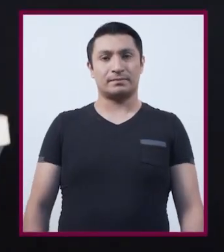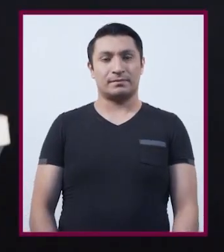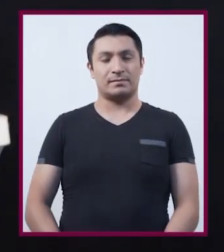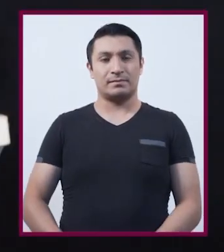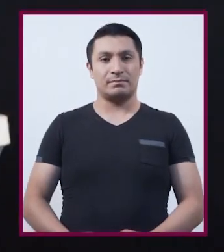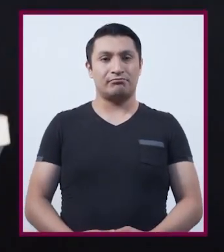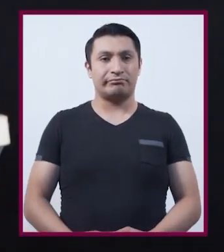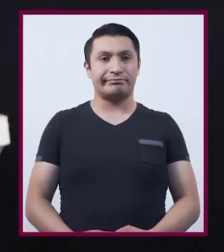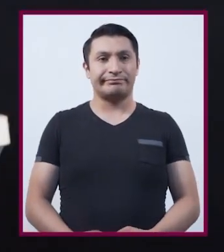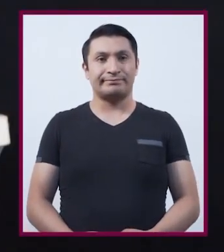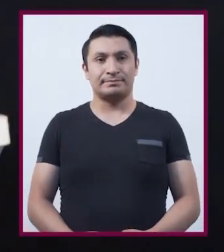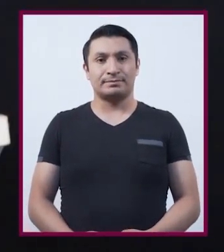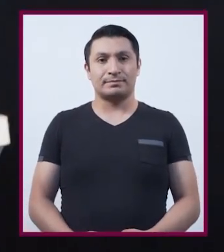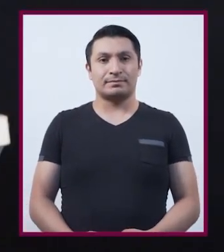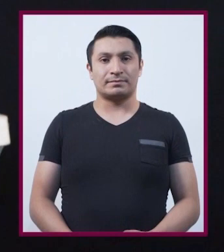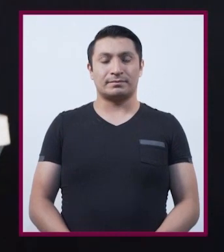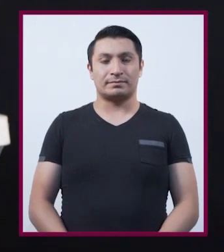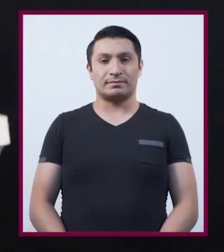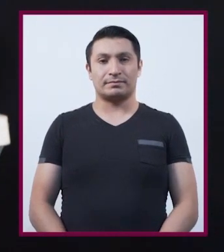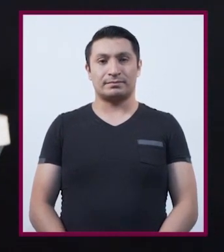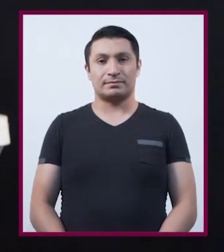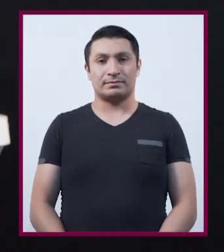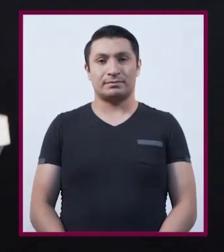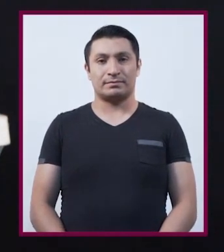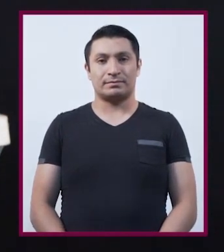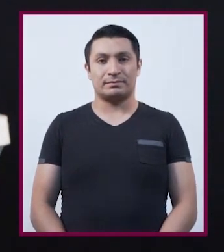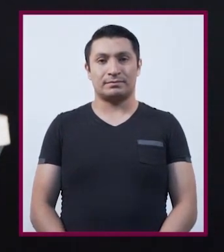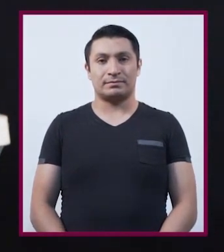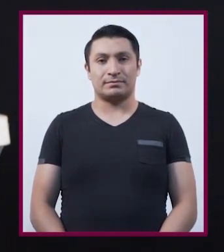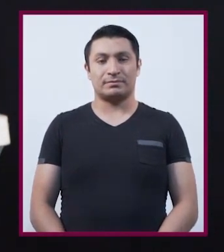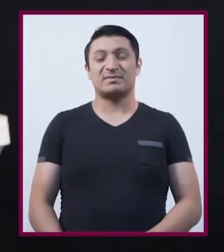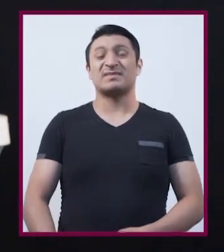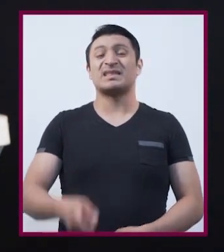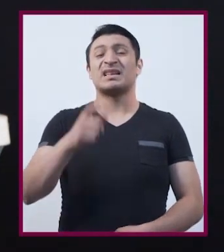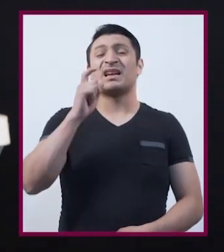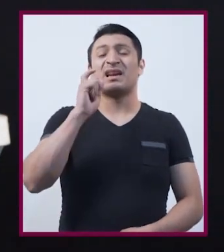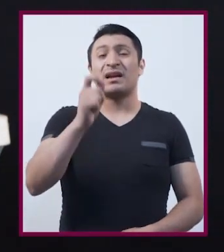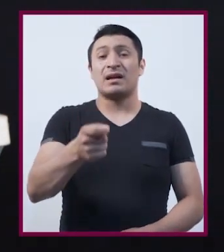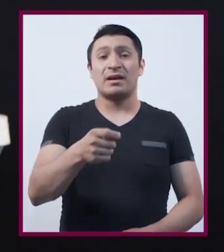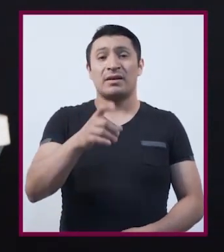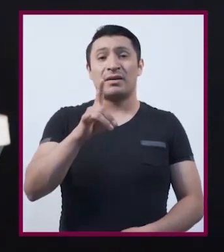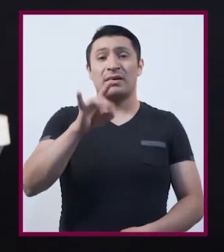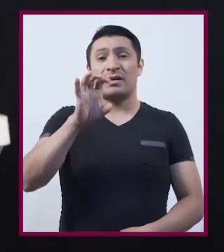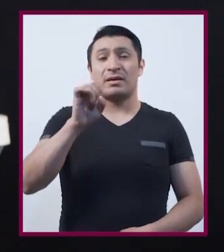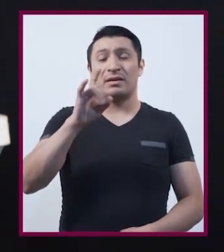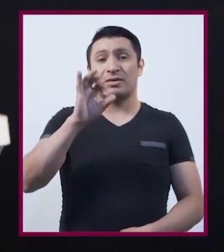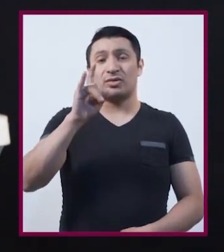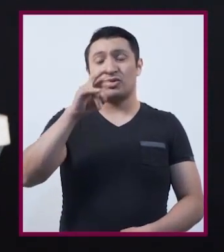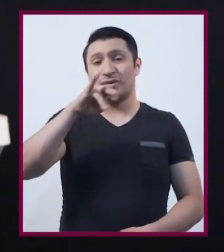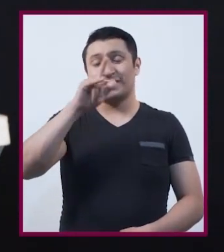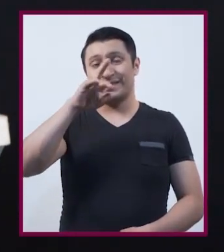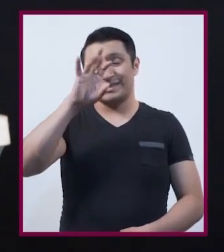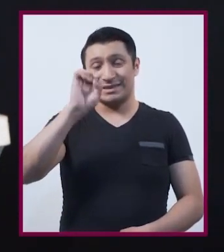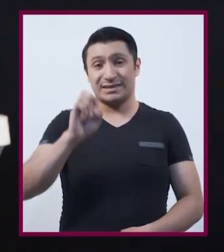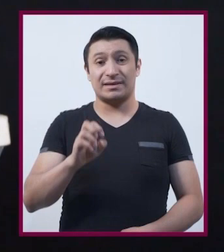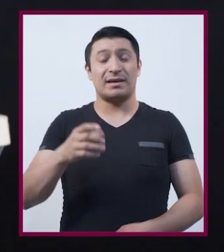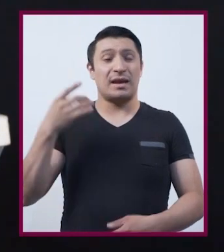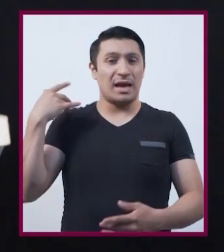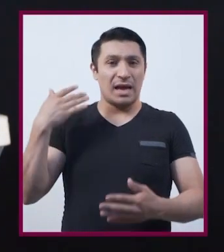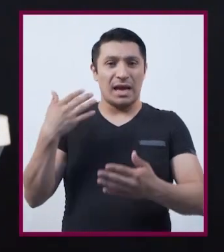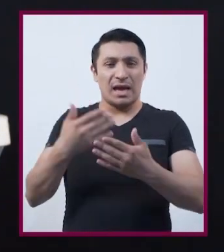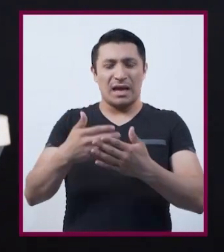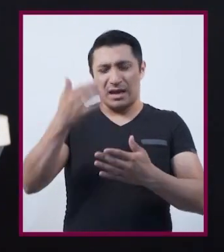¿Qué significa descolonizarse? Últimamente se escucha mucho ese término, ¿no? Por ejemplo, en las redes sociales de